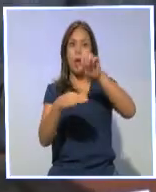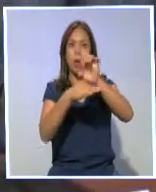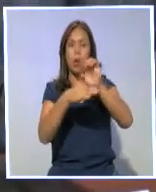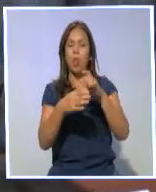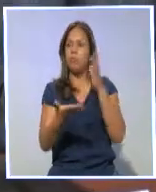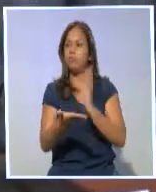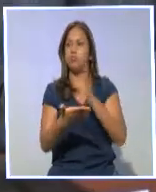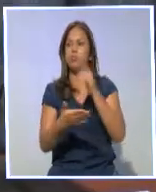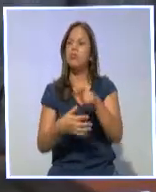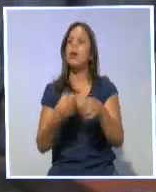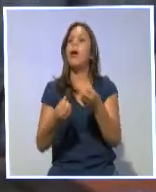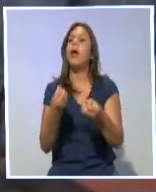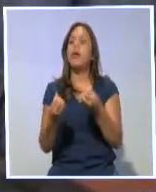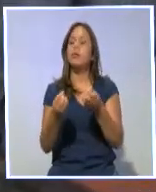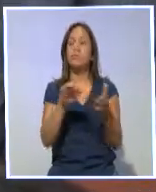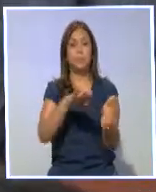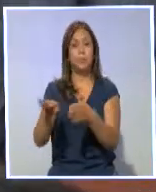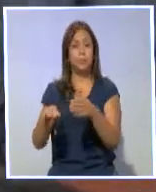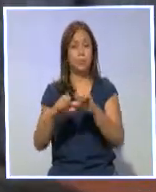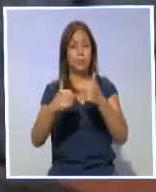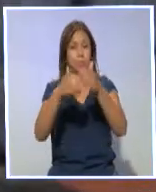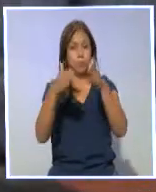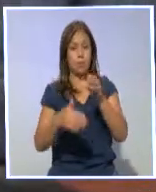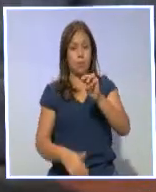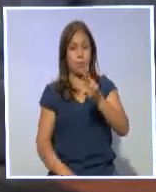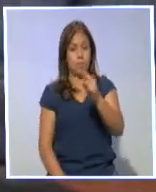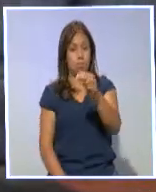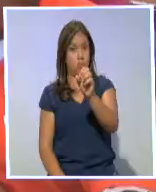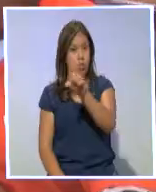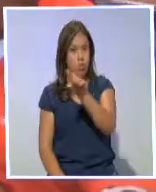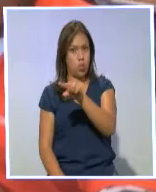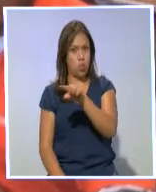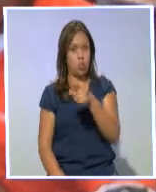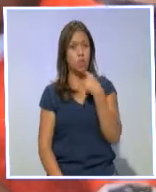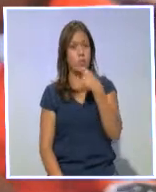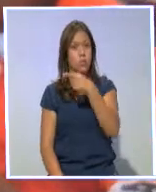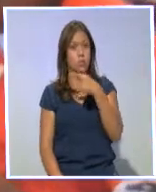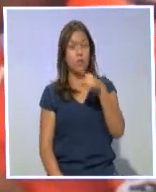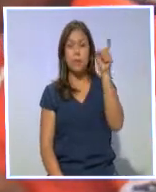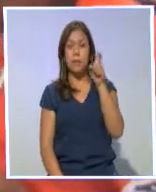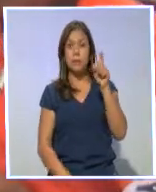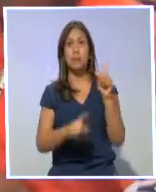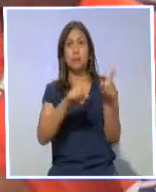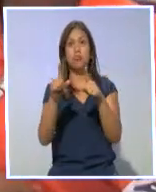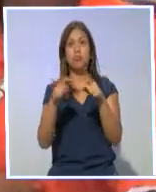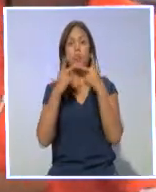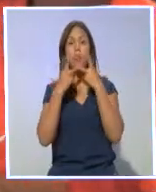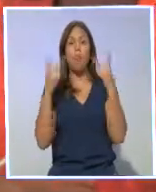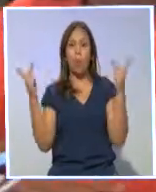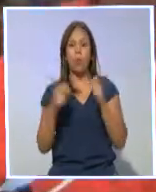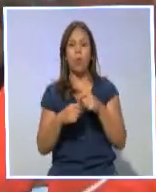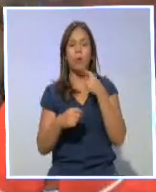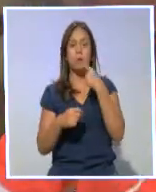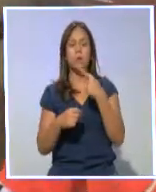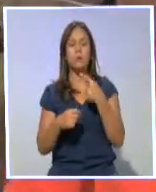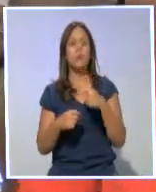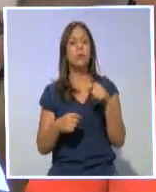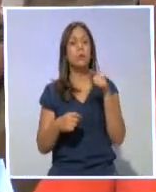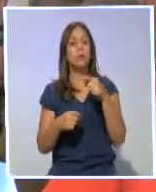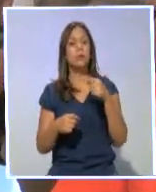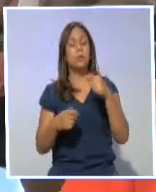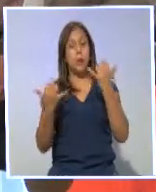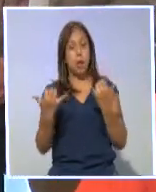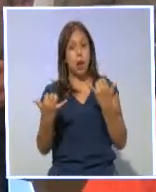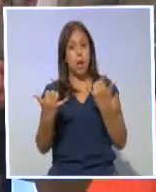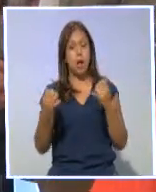ese sentido, el asambleísta Héctor Muñoz recordó que actualmente existe una consulta popular que entre sus preguntas se busca sancionar a los